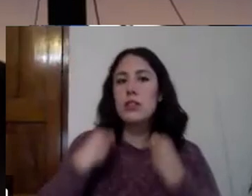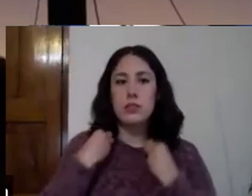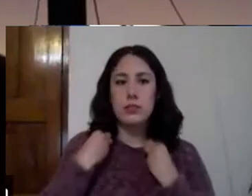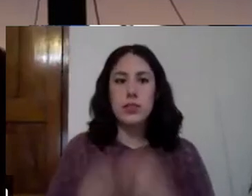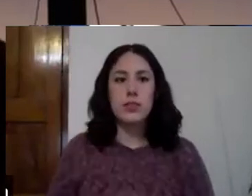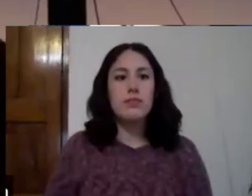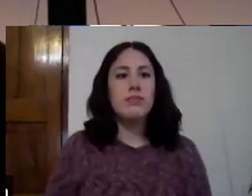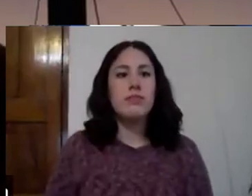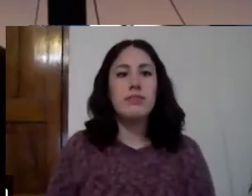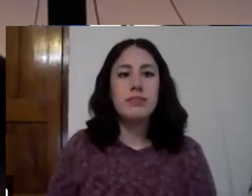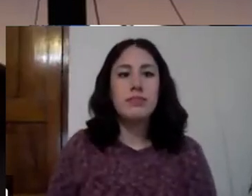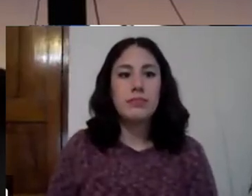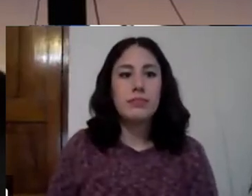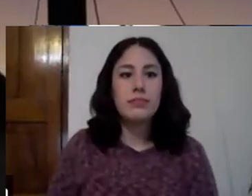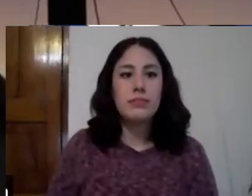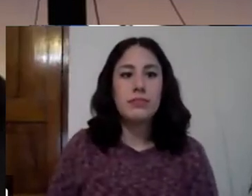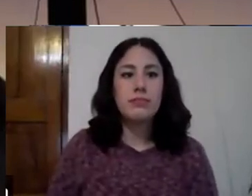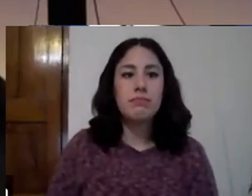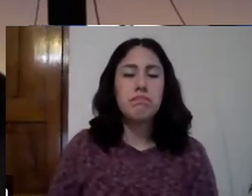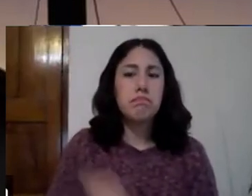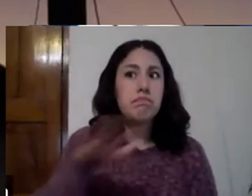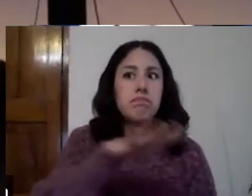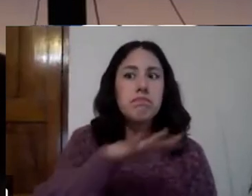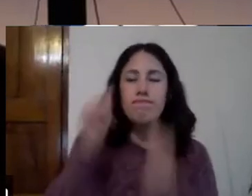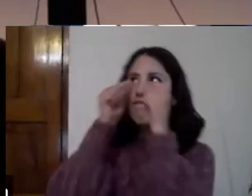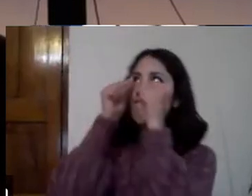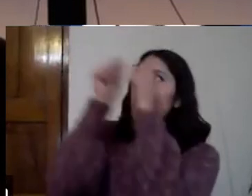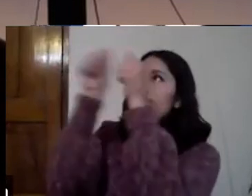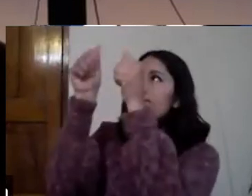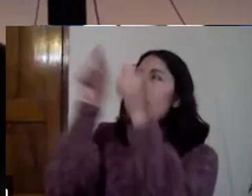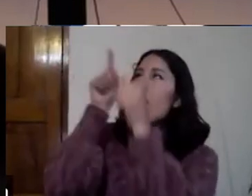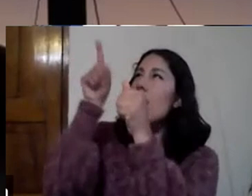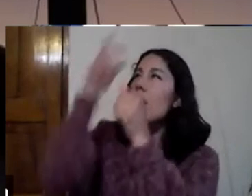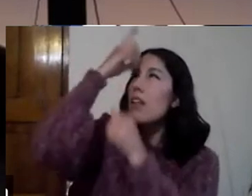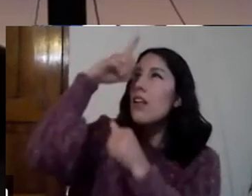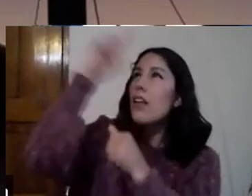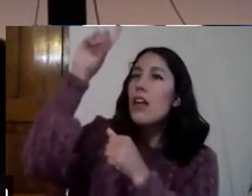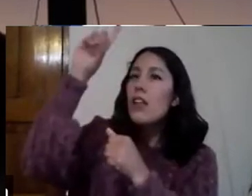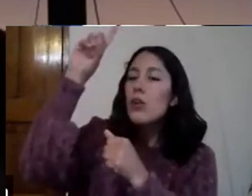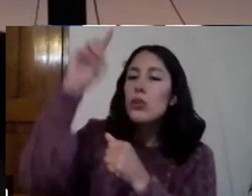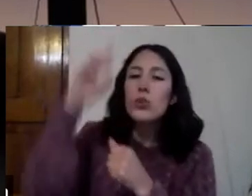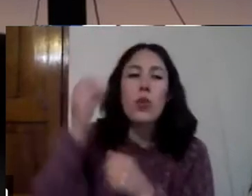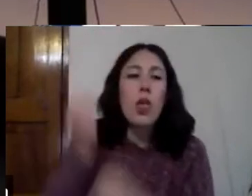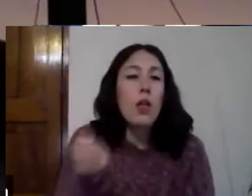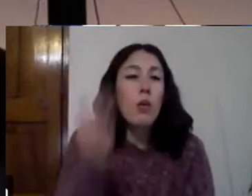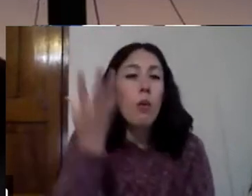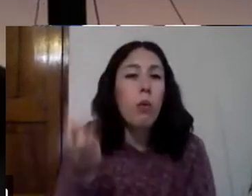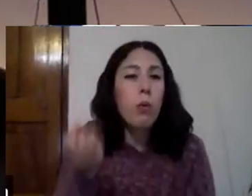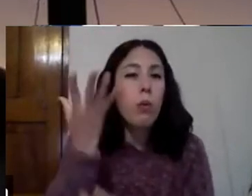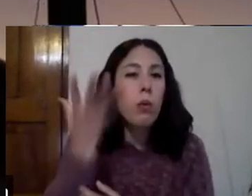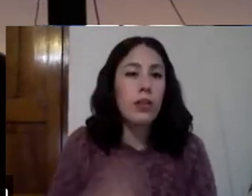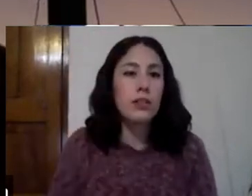Y si prestamos atención, hermanos y hermanas, es el Dios de la zarza, el Dios que nos da